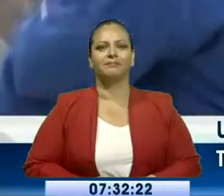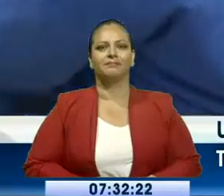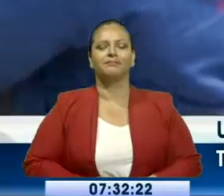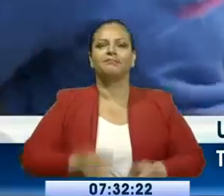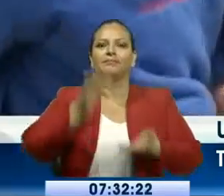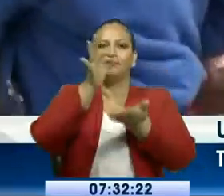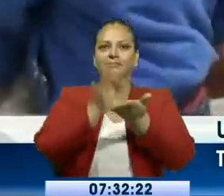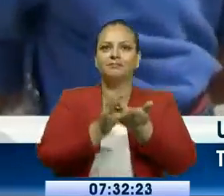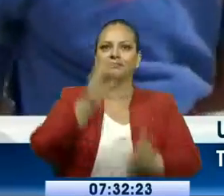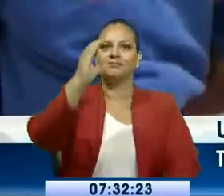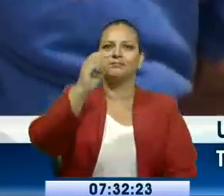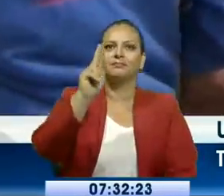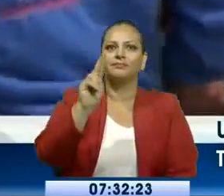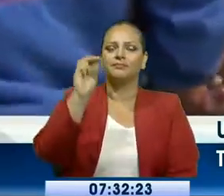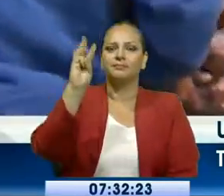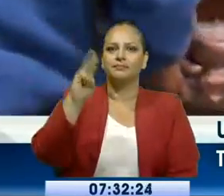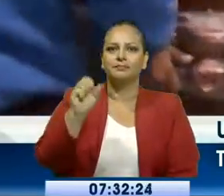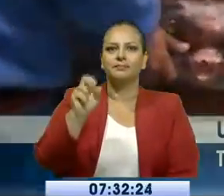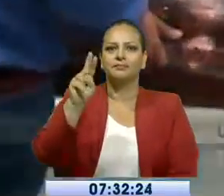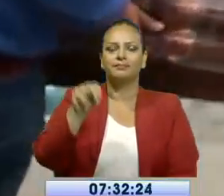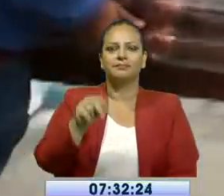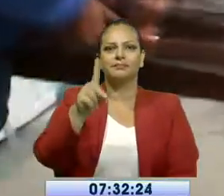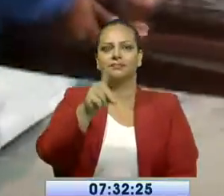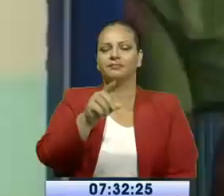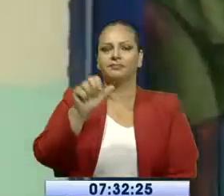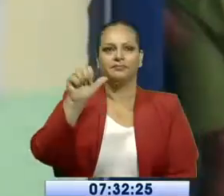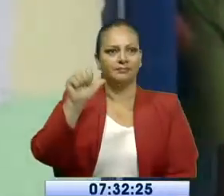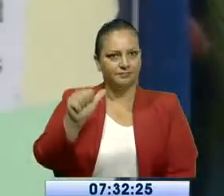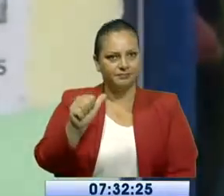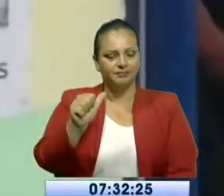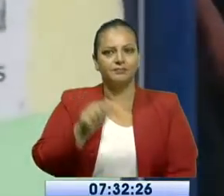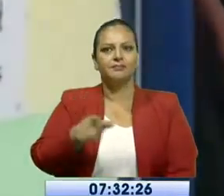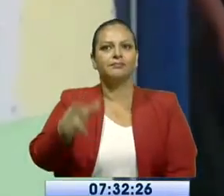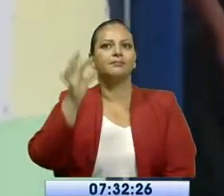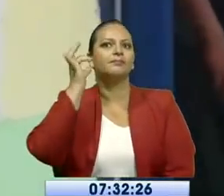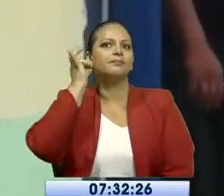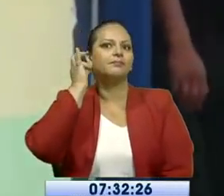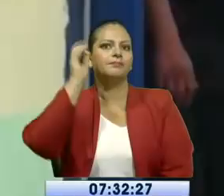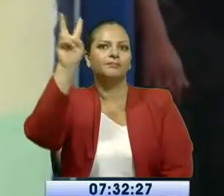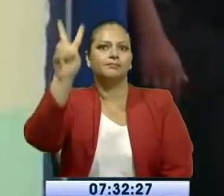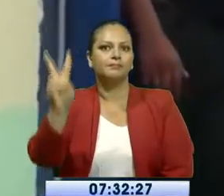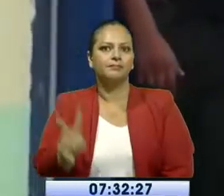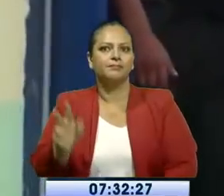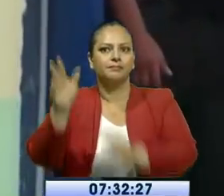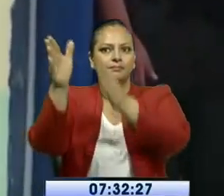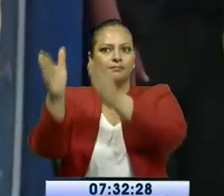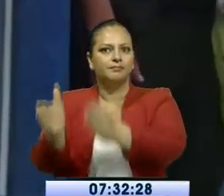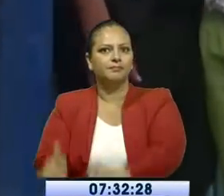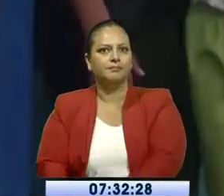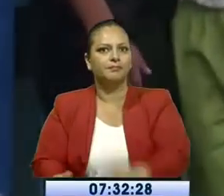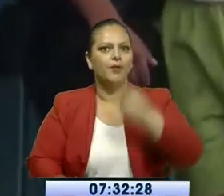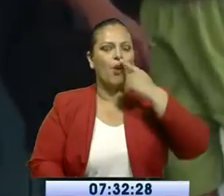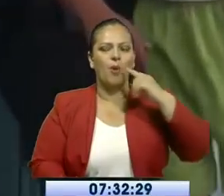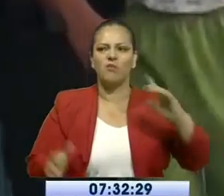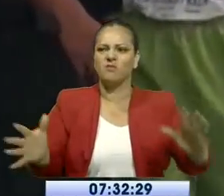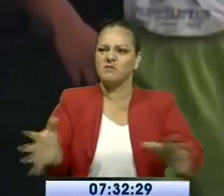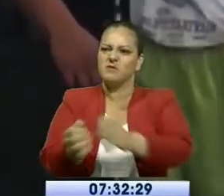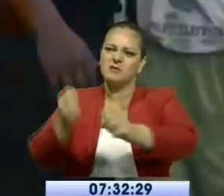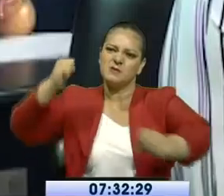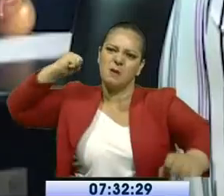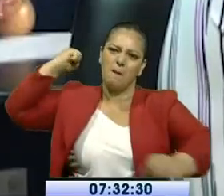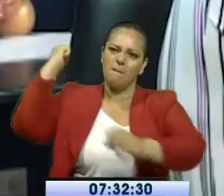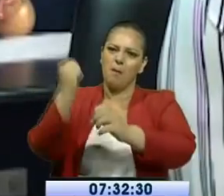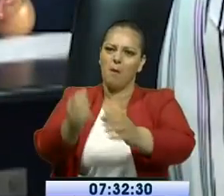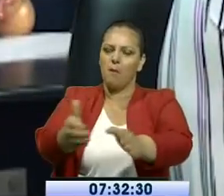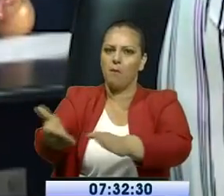quien le habría apuñalado, según la fiscalía, a la altura del corazón al detenido. Le dictaminaron orden de prisión preventiva.